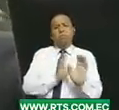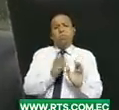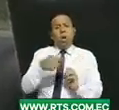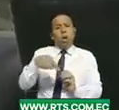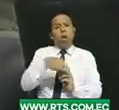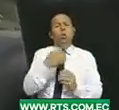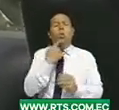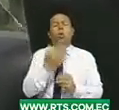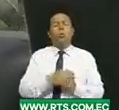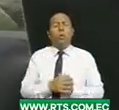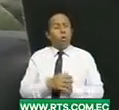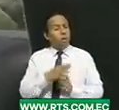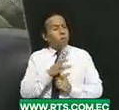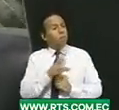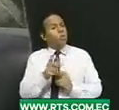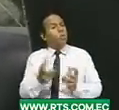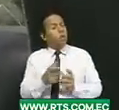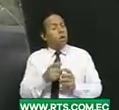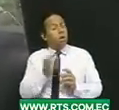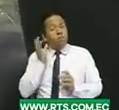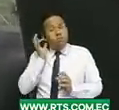La chica pidió